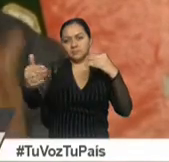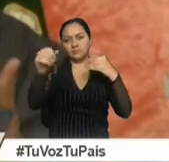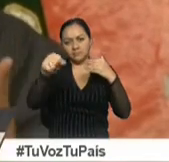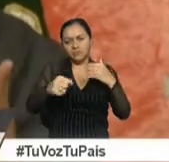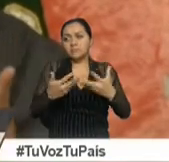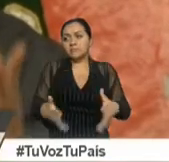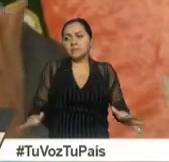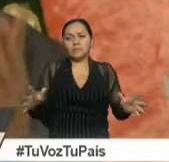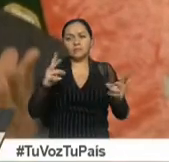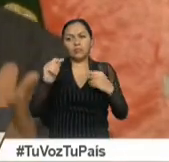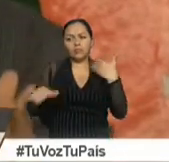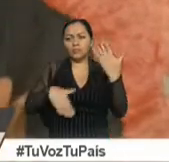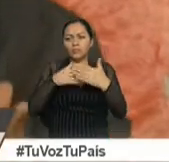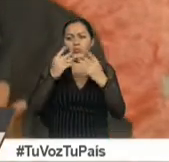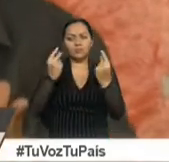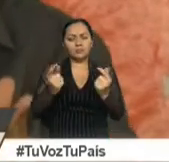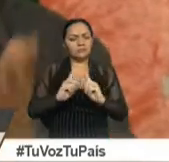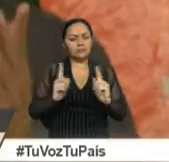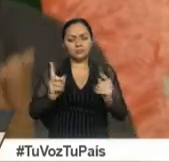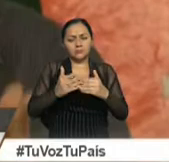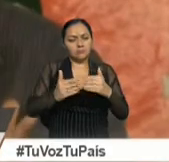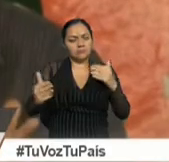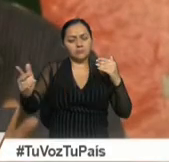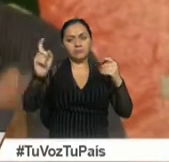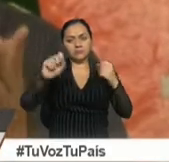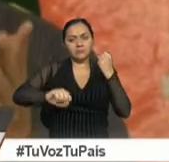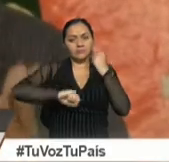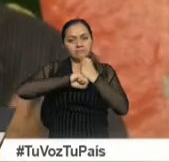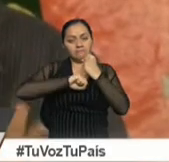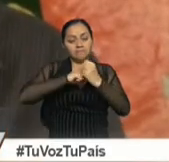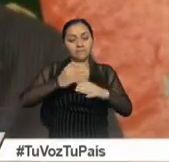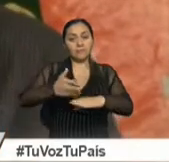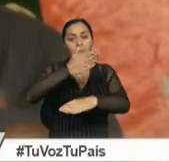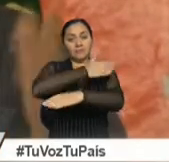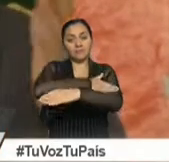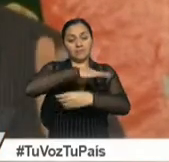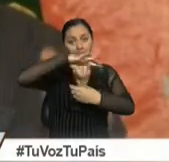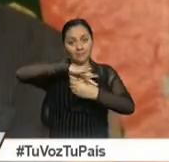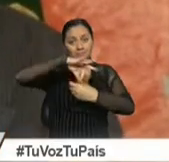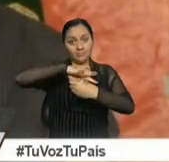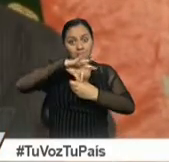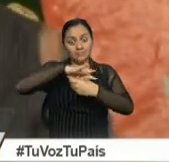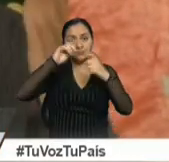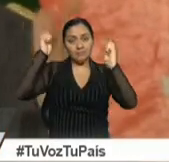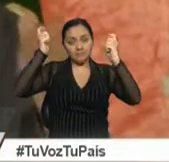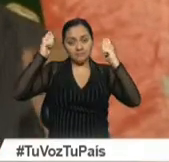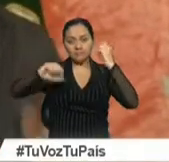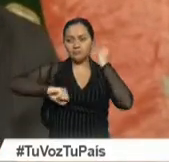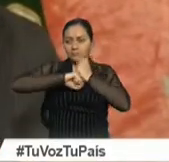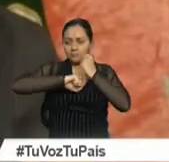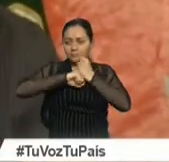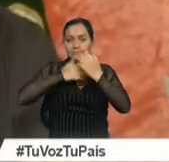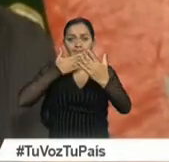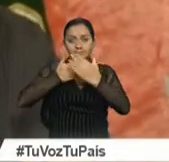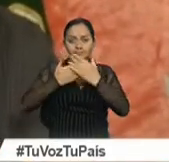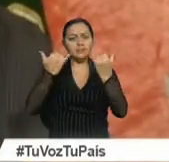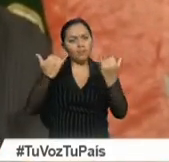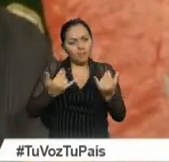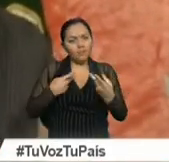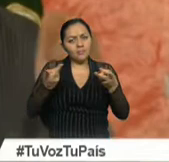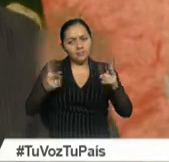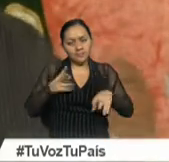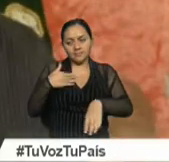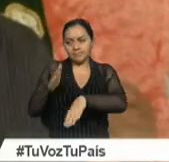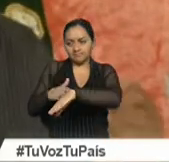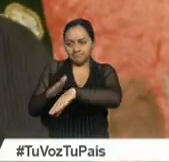y necesitamos de su apoyo, el mismo apoyo que nos prodigaron generosamente, cariñosamente en la